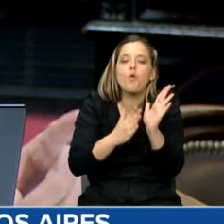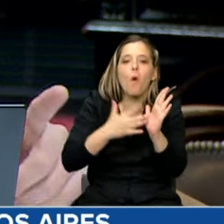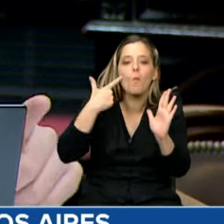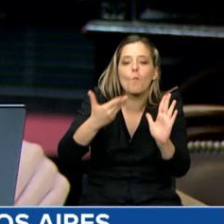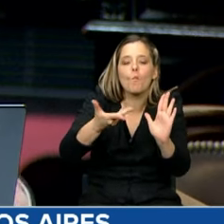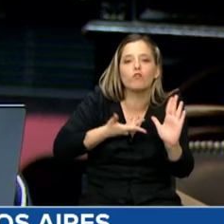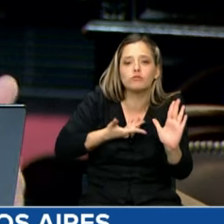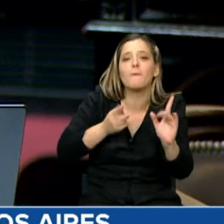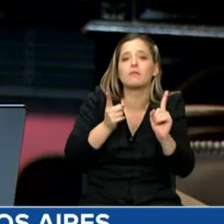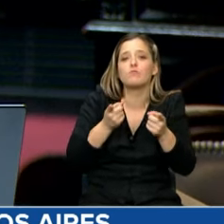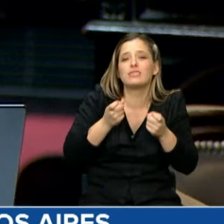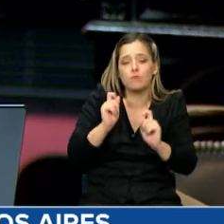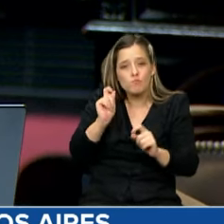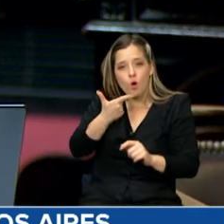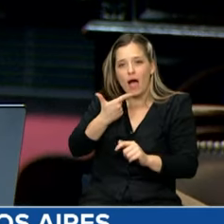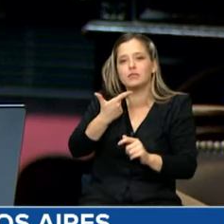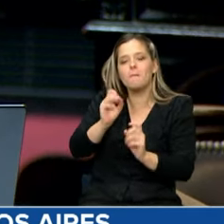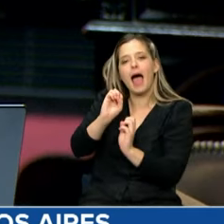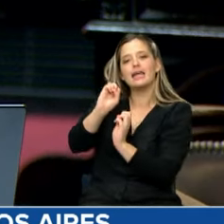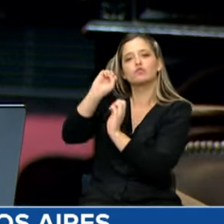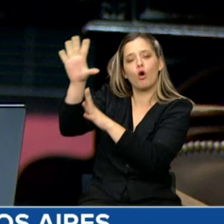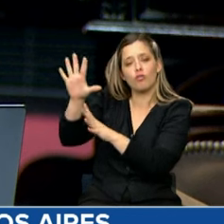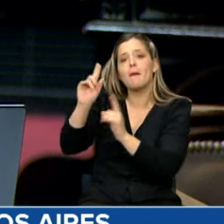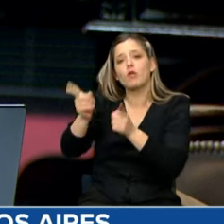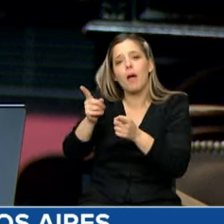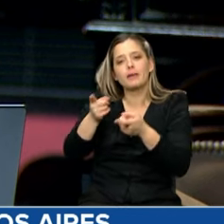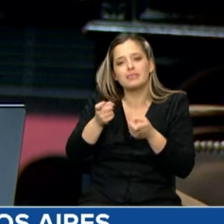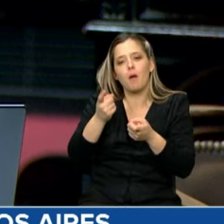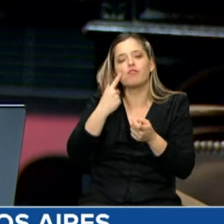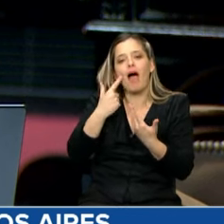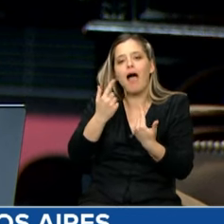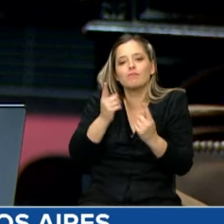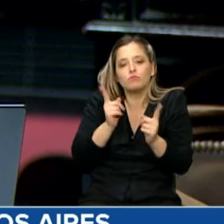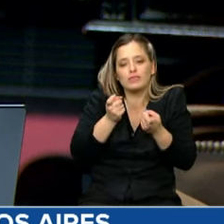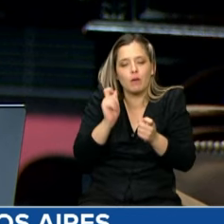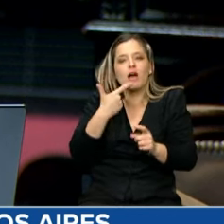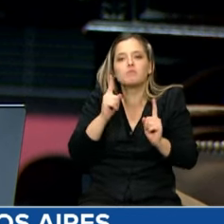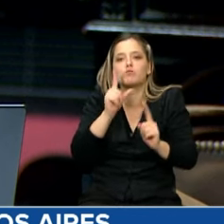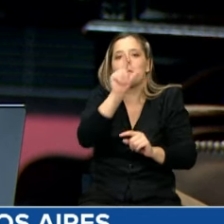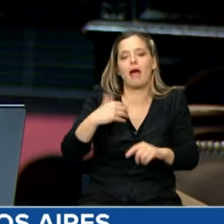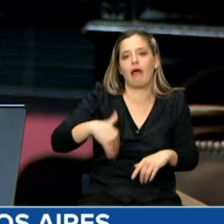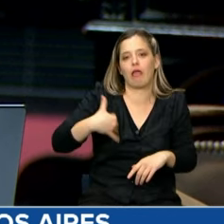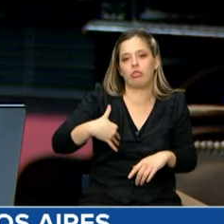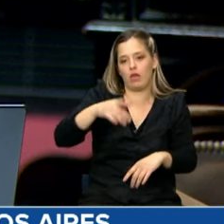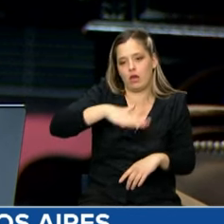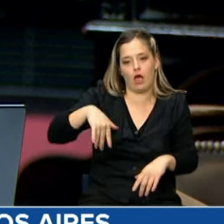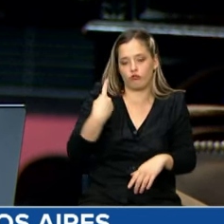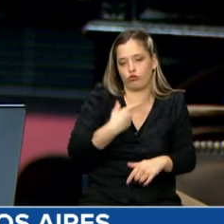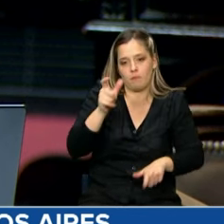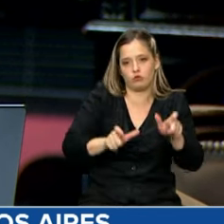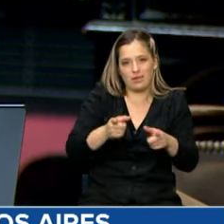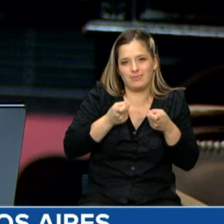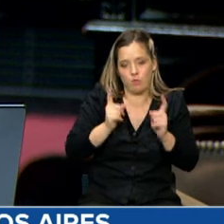gasoductos para exportar sino para que garanticemos el consumo interno de nuestro país de un recurso que tenemos y que